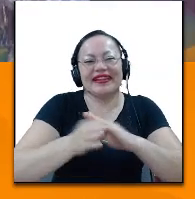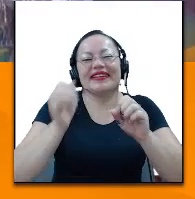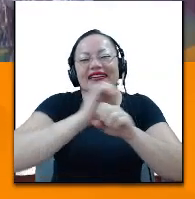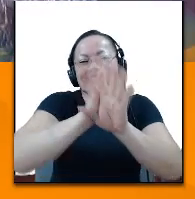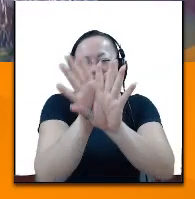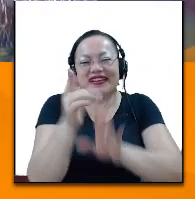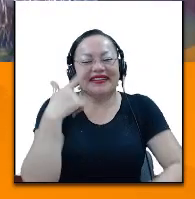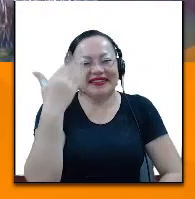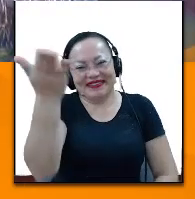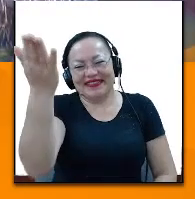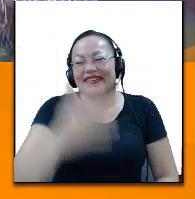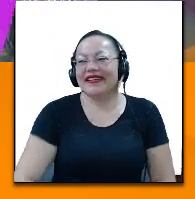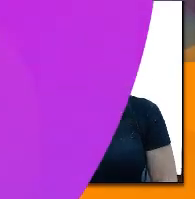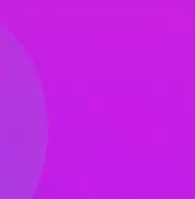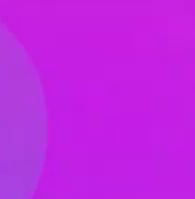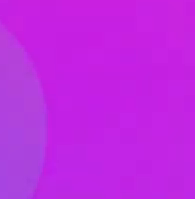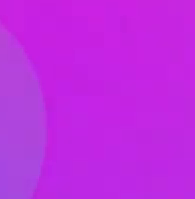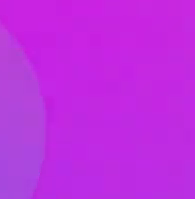Mañaneando.